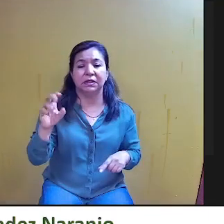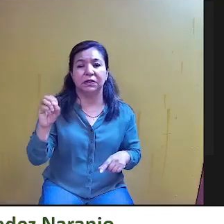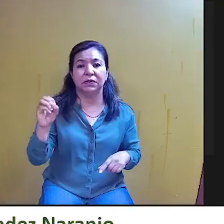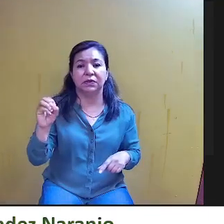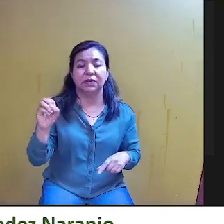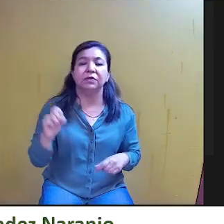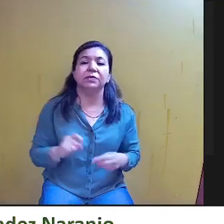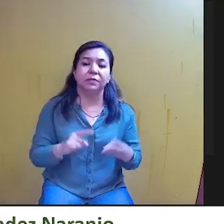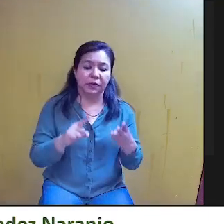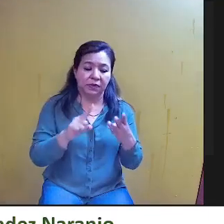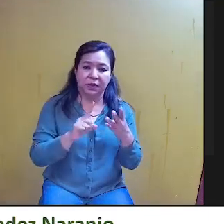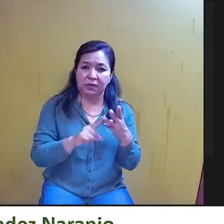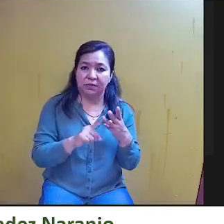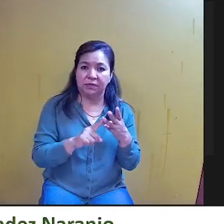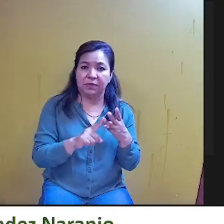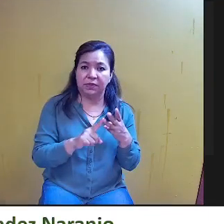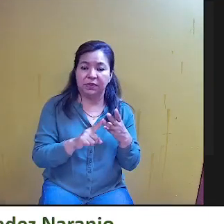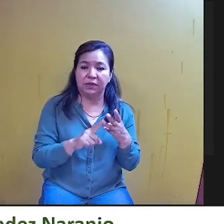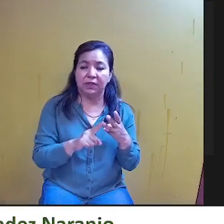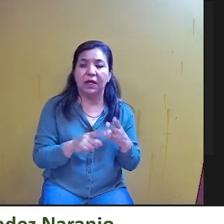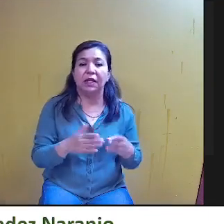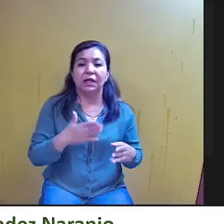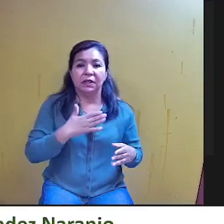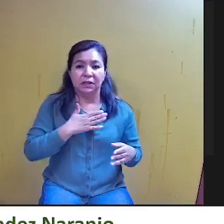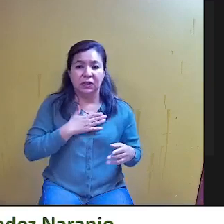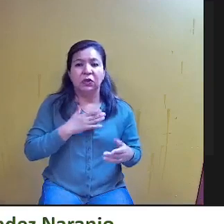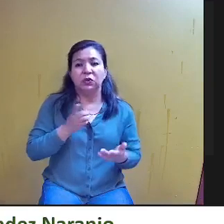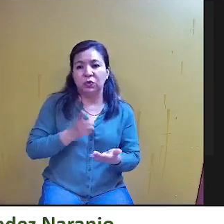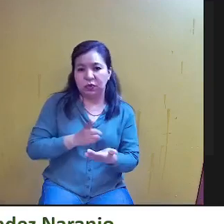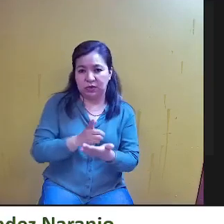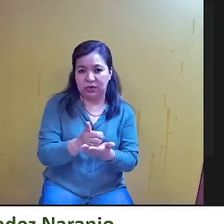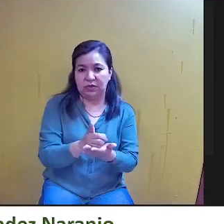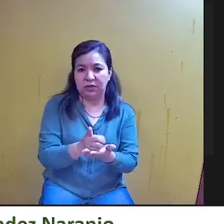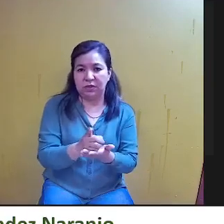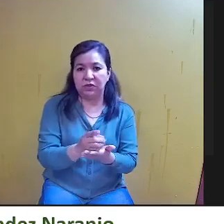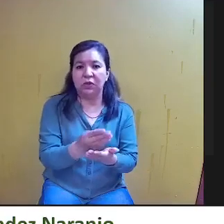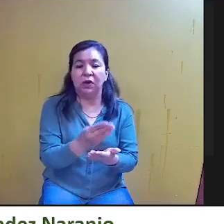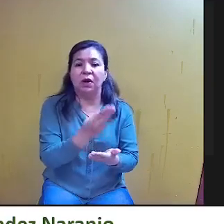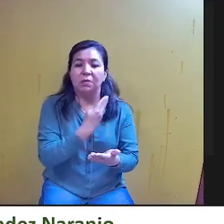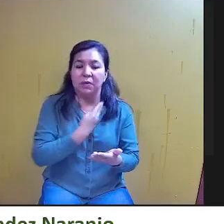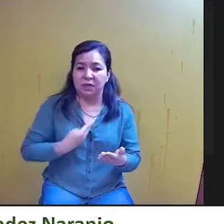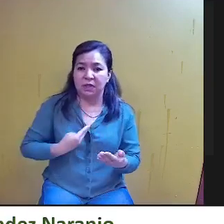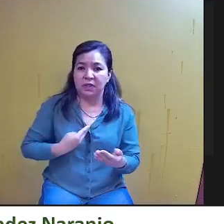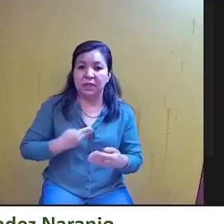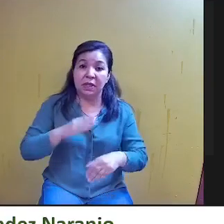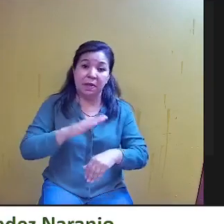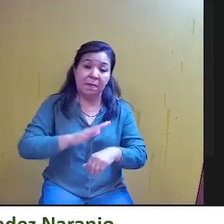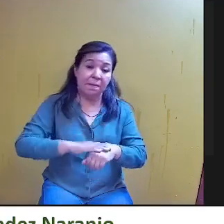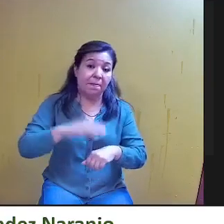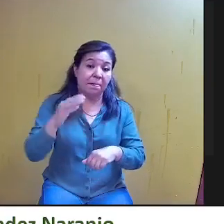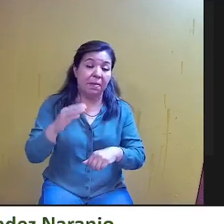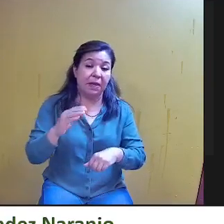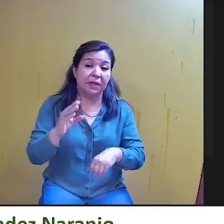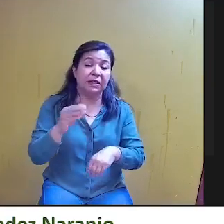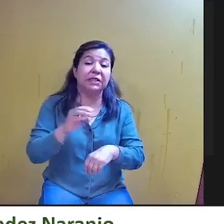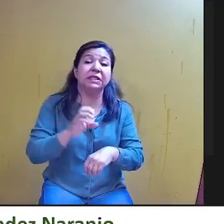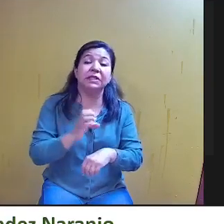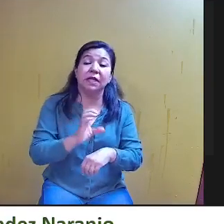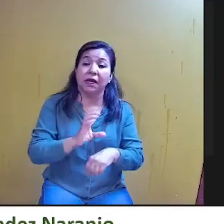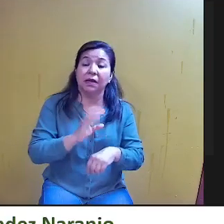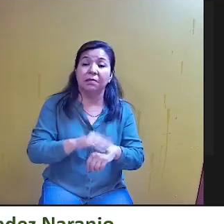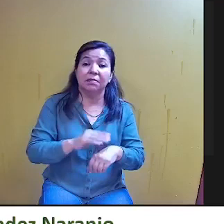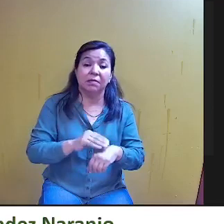Tema 3. Transgresión a su derecho a ser designado presidente distrital por haber obtenido la mayor calificación en el proceso de